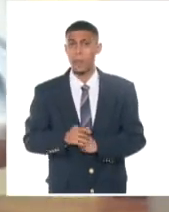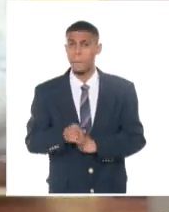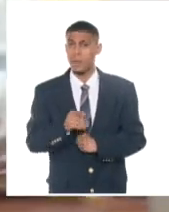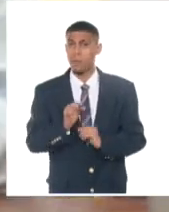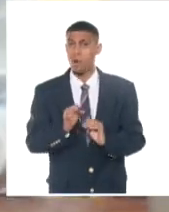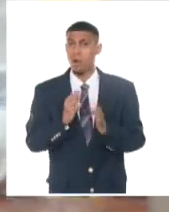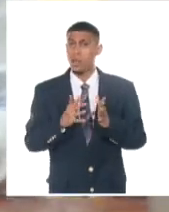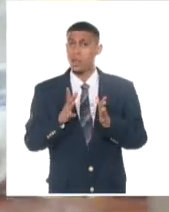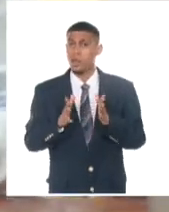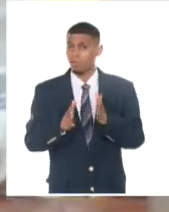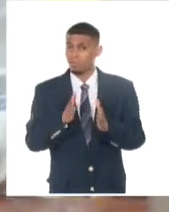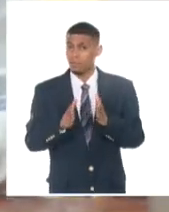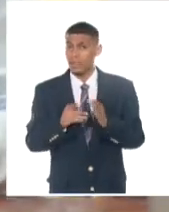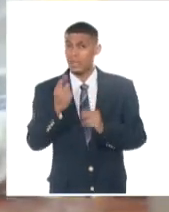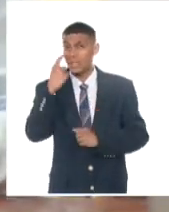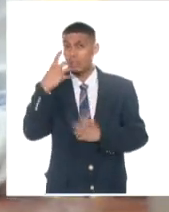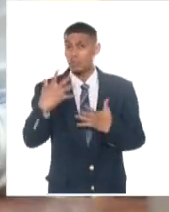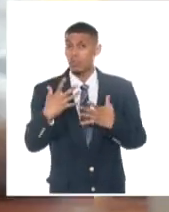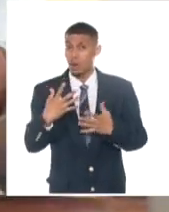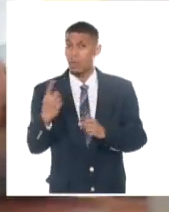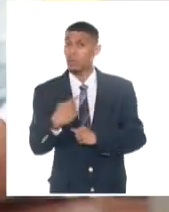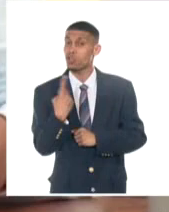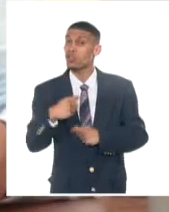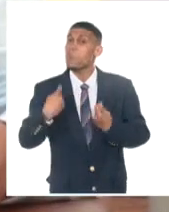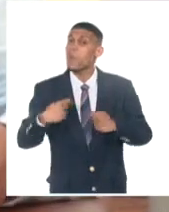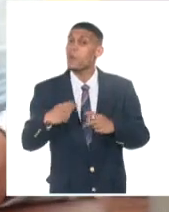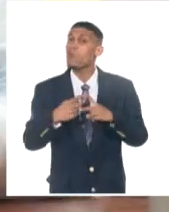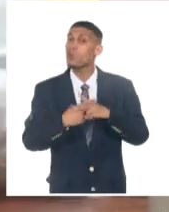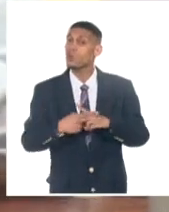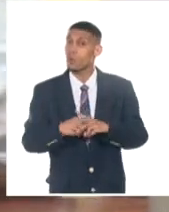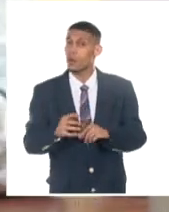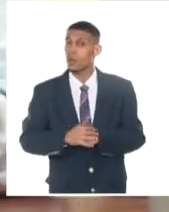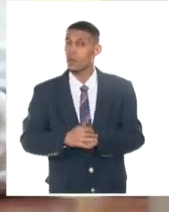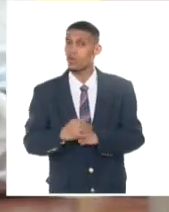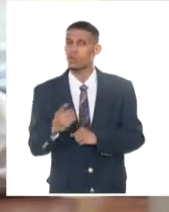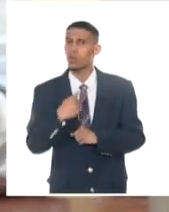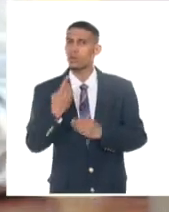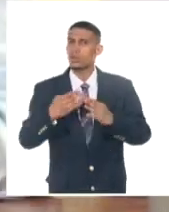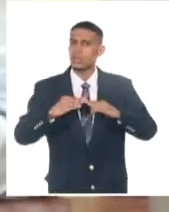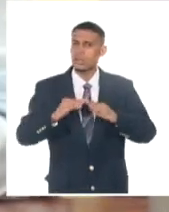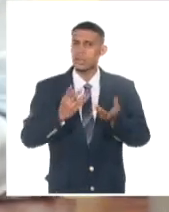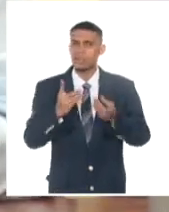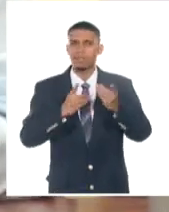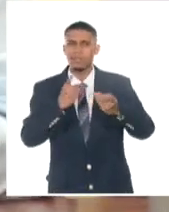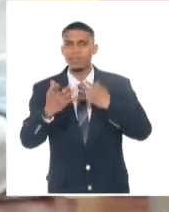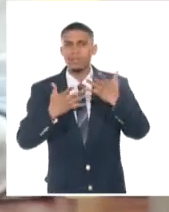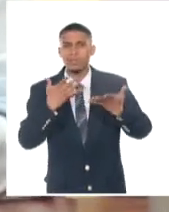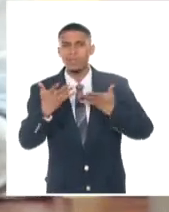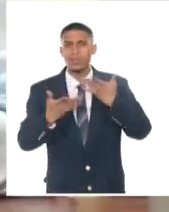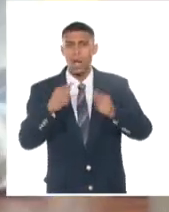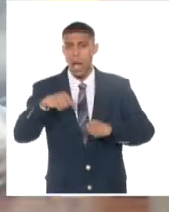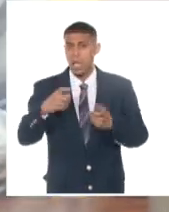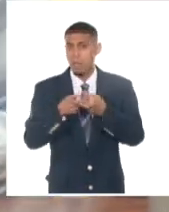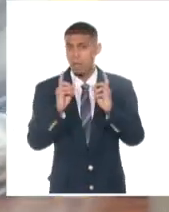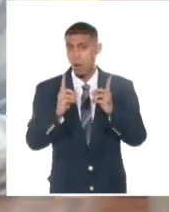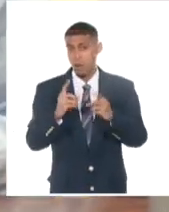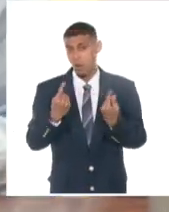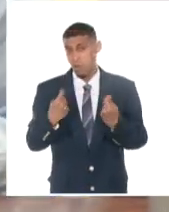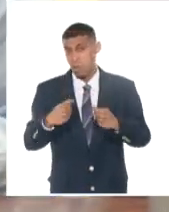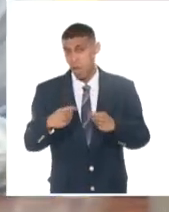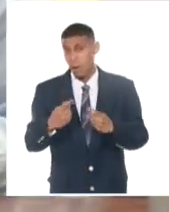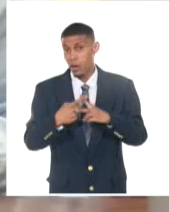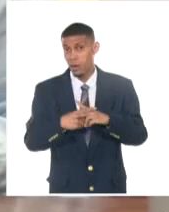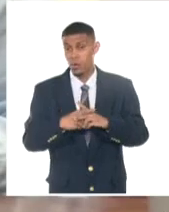de la solución de ese problema que está en nuestras manos. Y que están lo que discutimos en el punto uno y que están las cuestiones que tenemos que hacer para